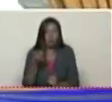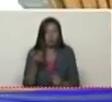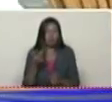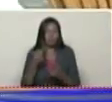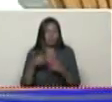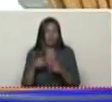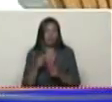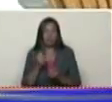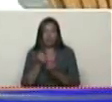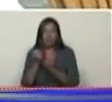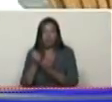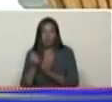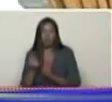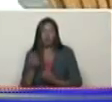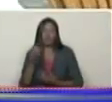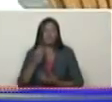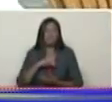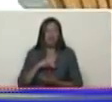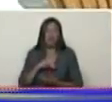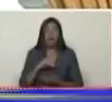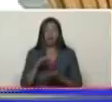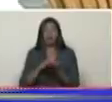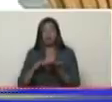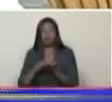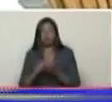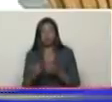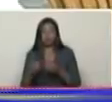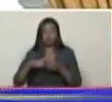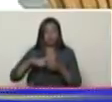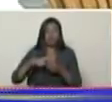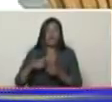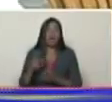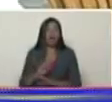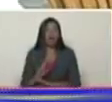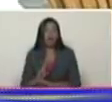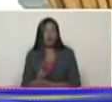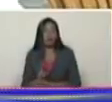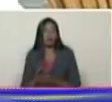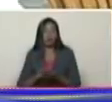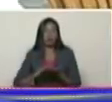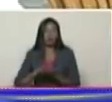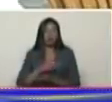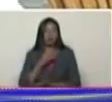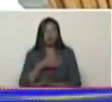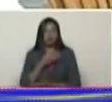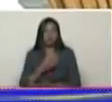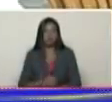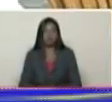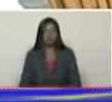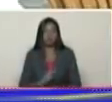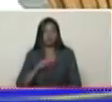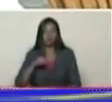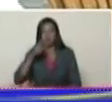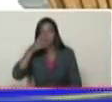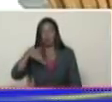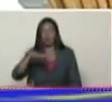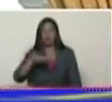para que ayude a que la solución encaje directamente en la situación social de nuestro